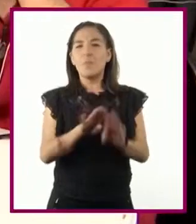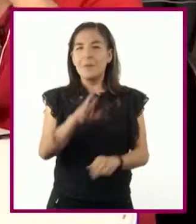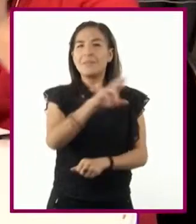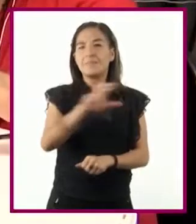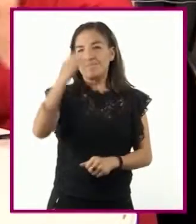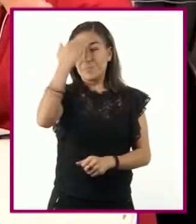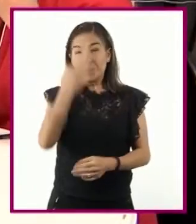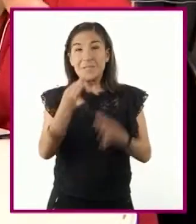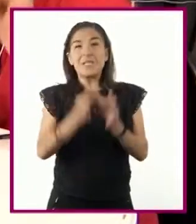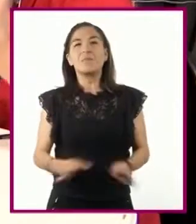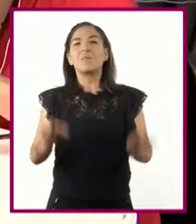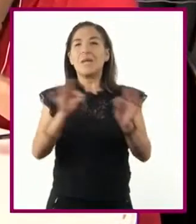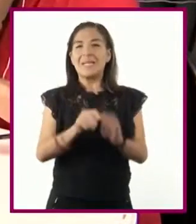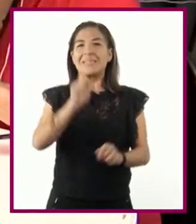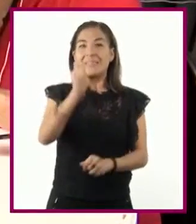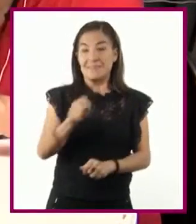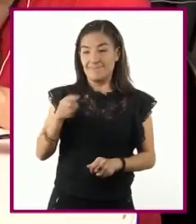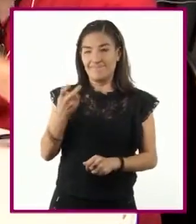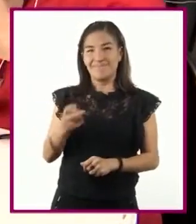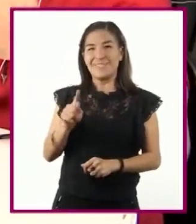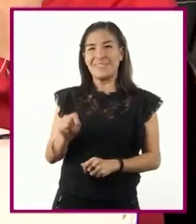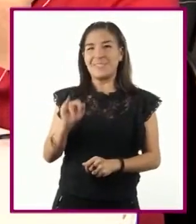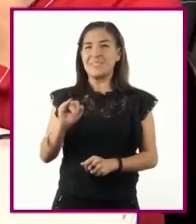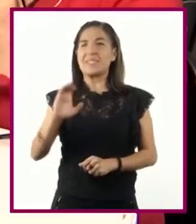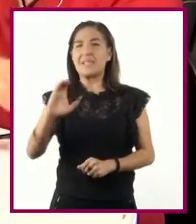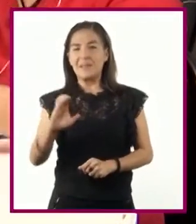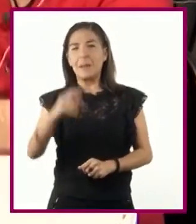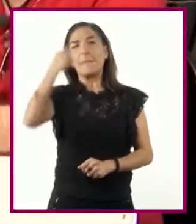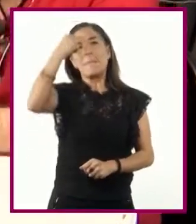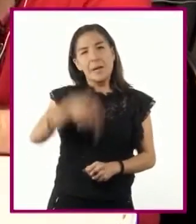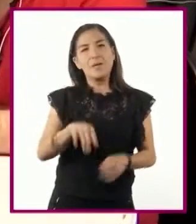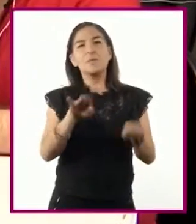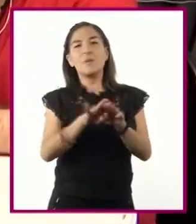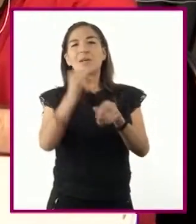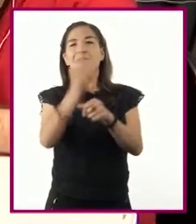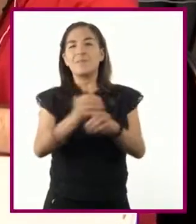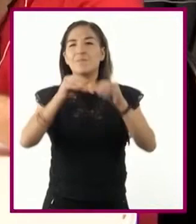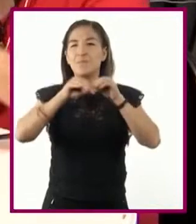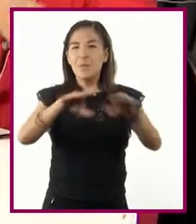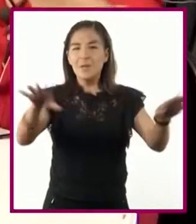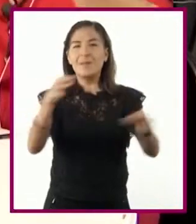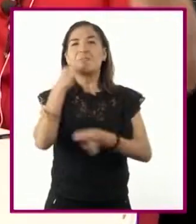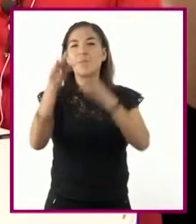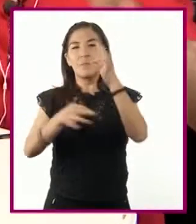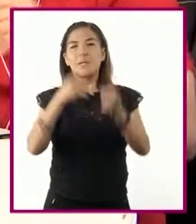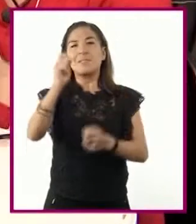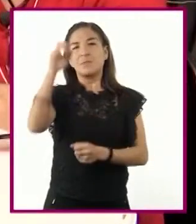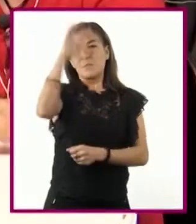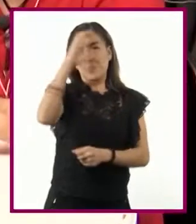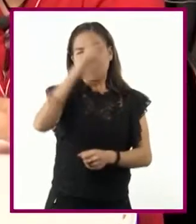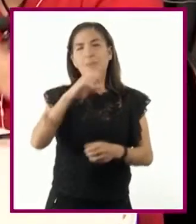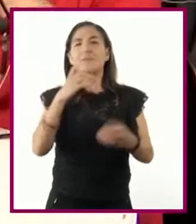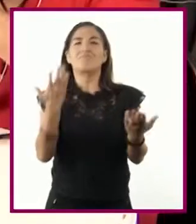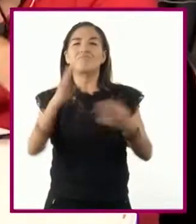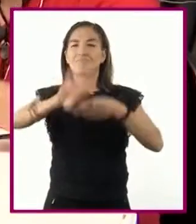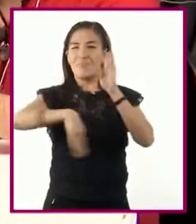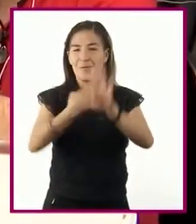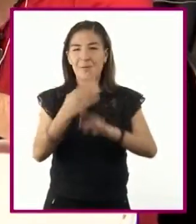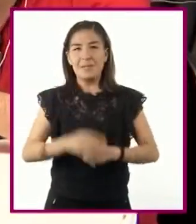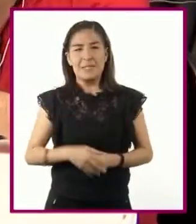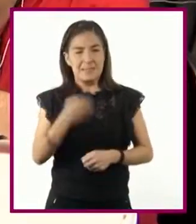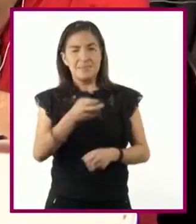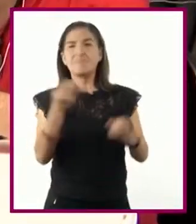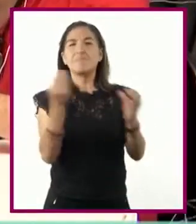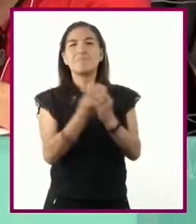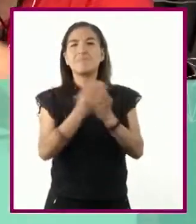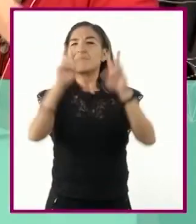la importancia de las TIC para recabar y difundir información sobre culturas del mundo. Esta sesión tiene